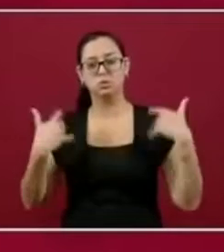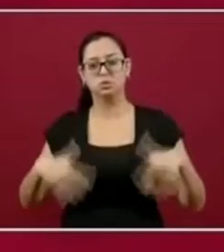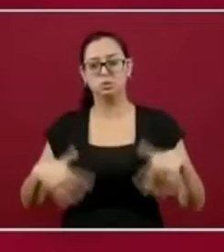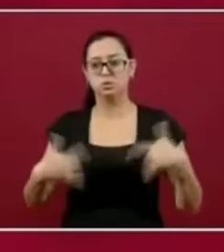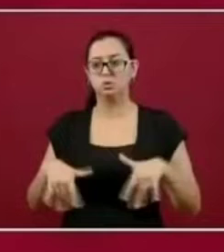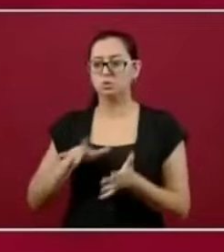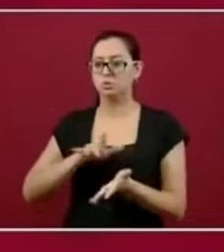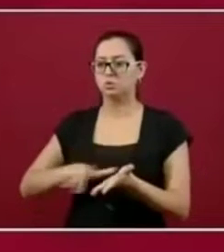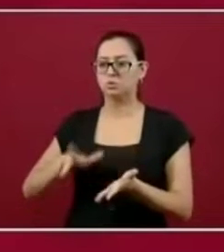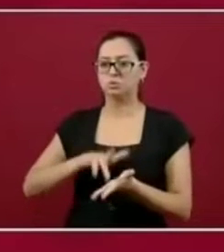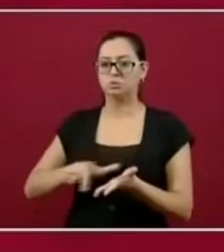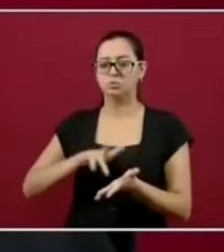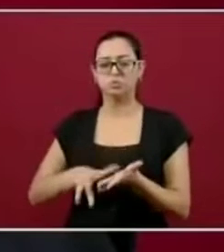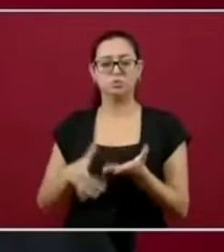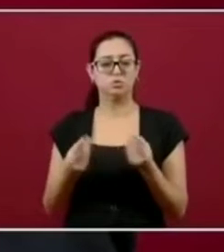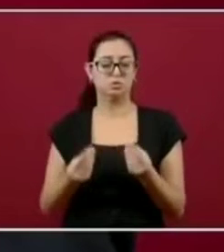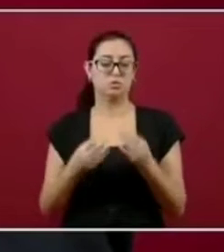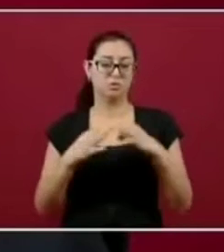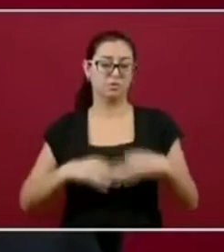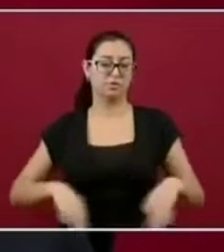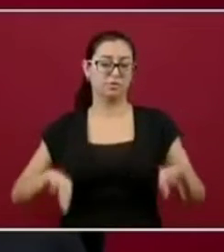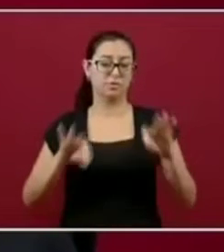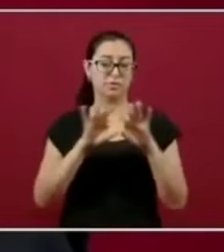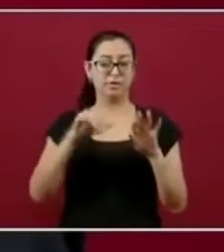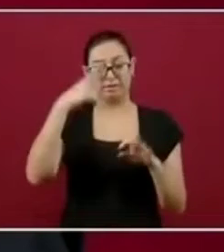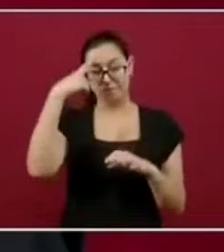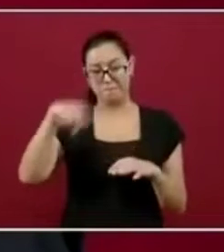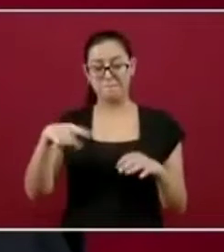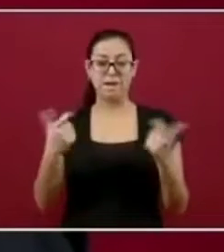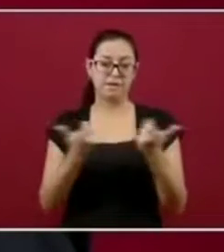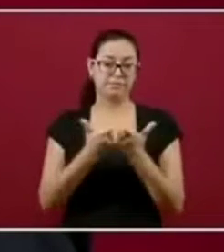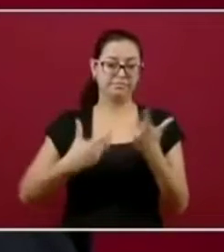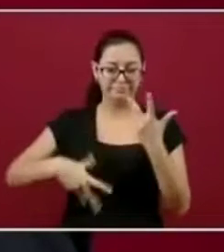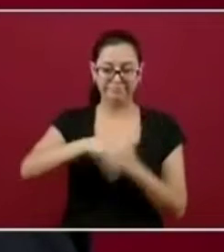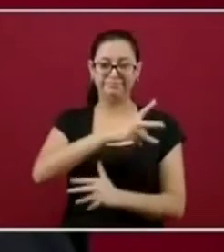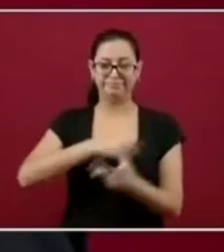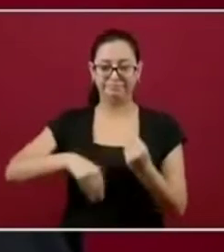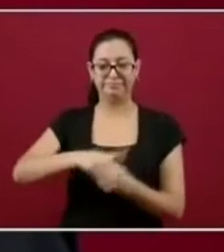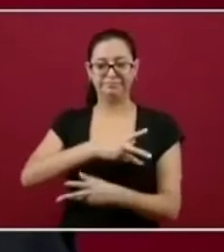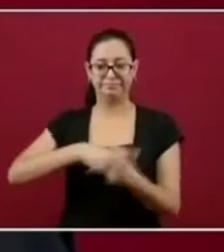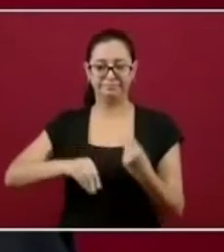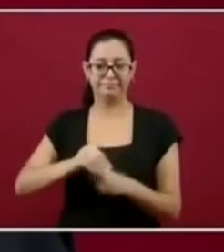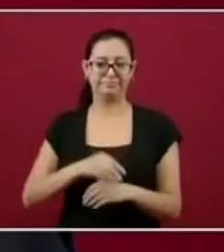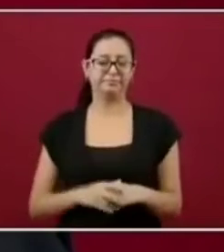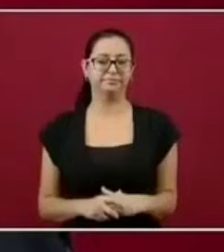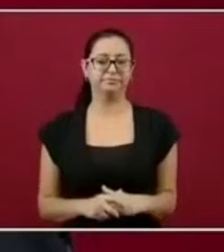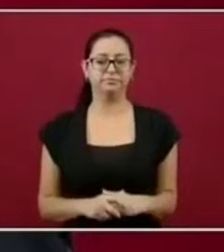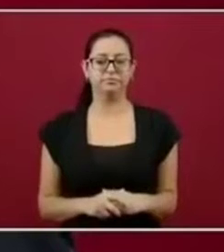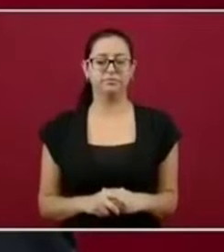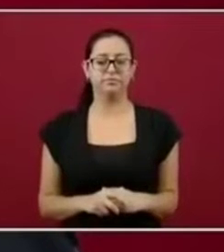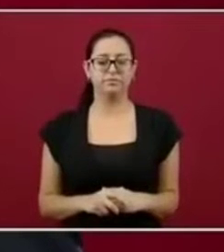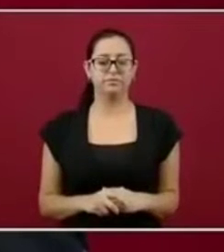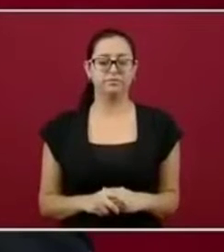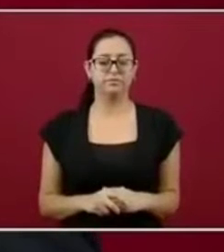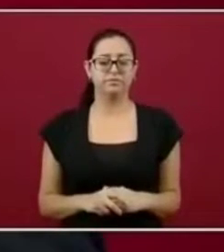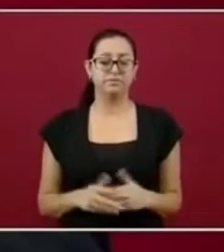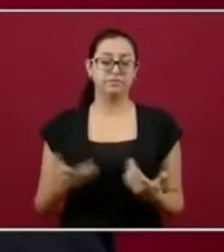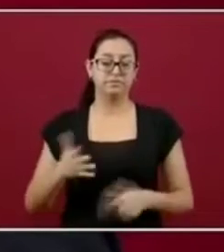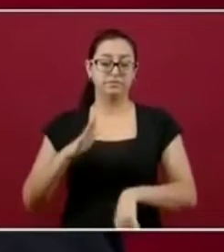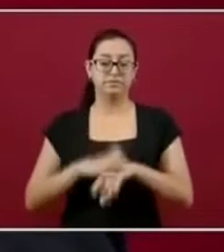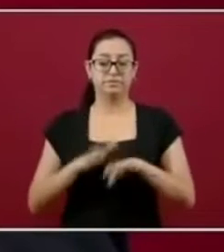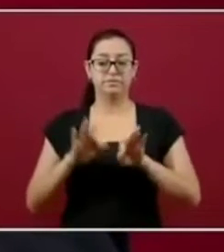apoyo fundamental para la economía, sobre todo para la